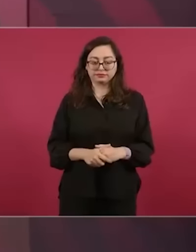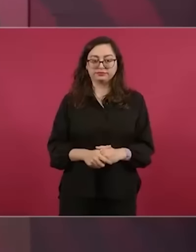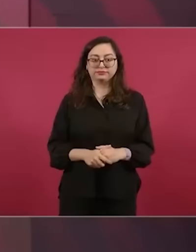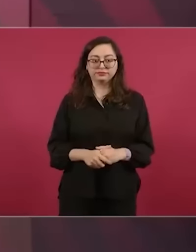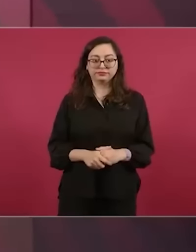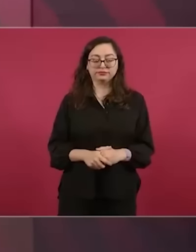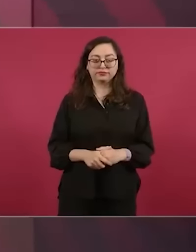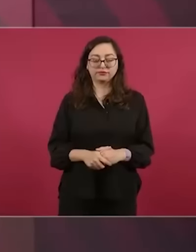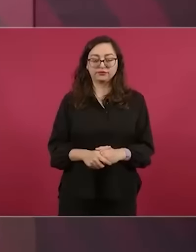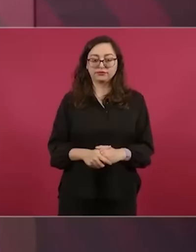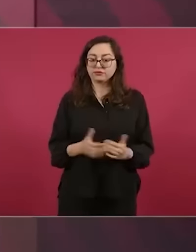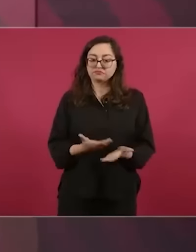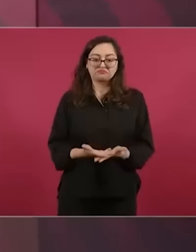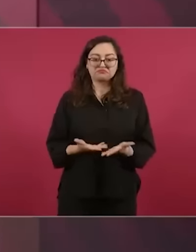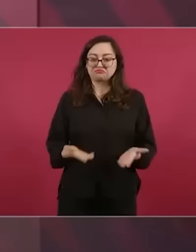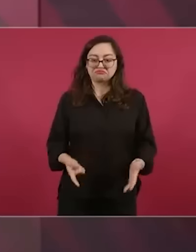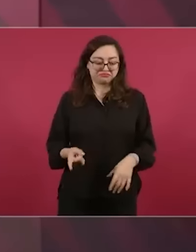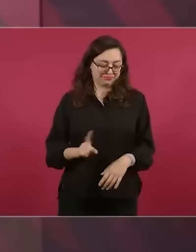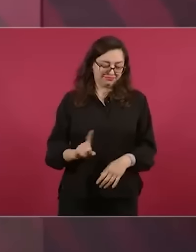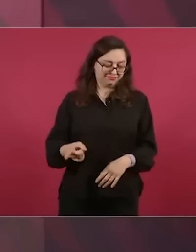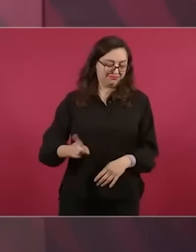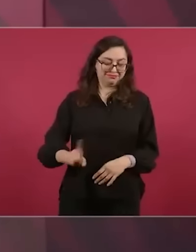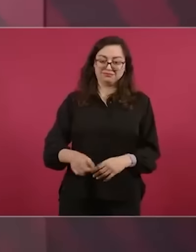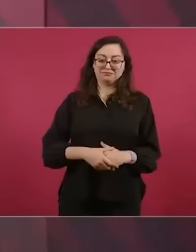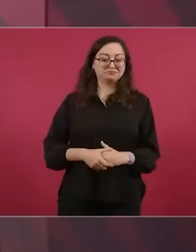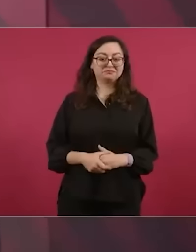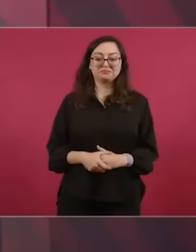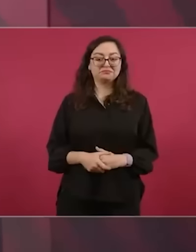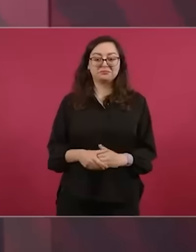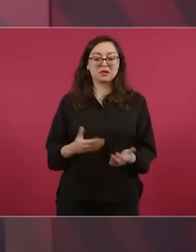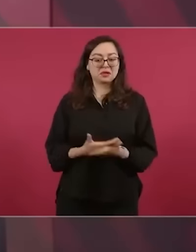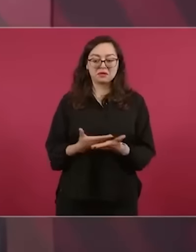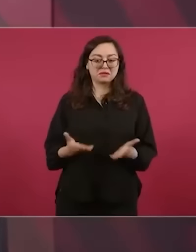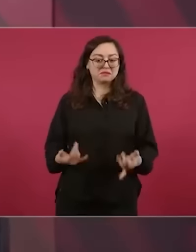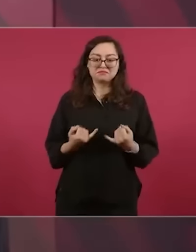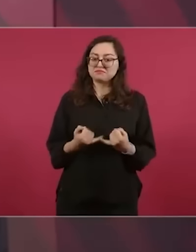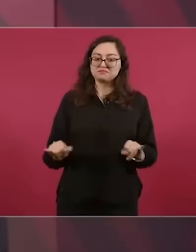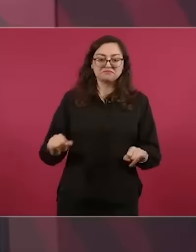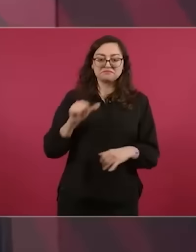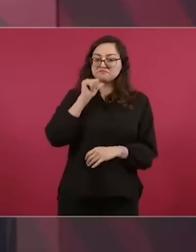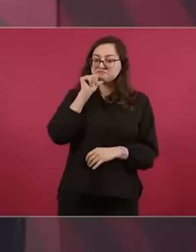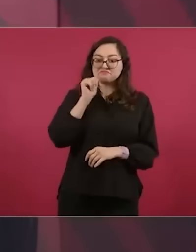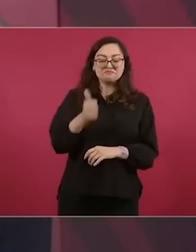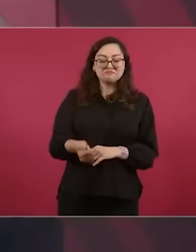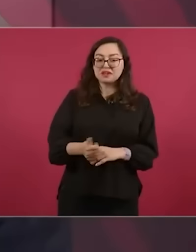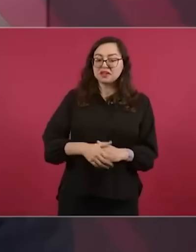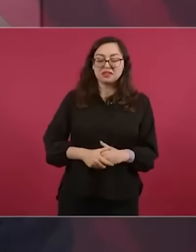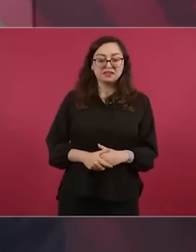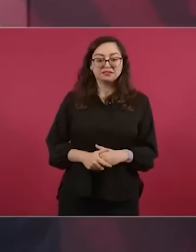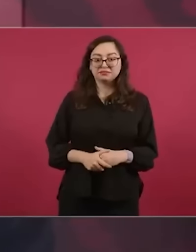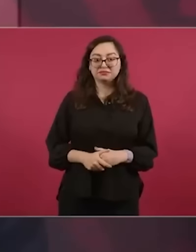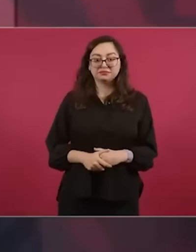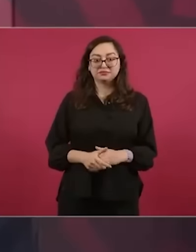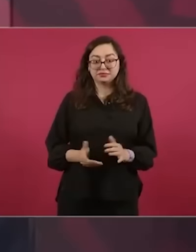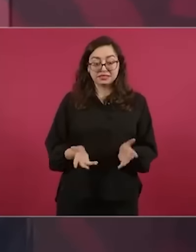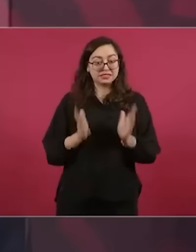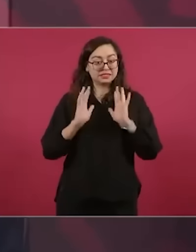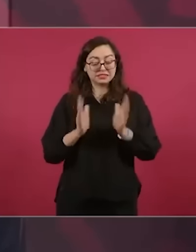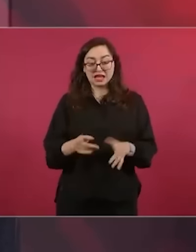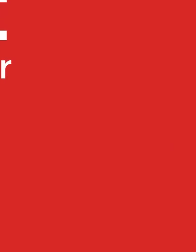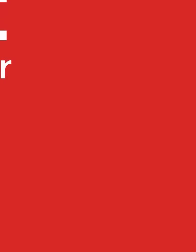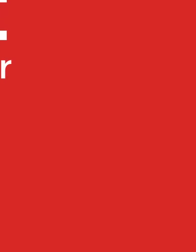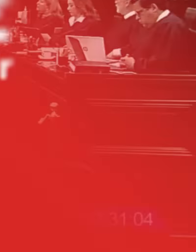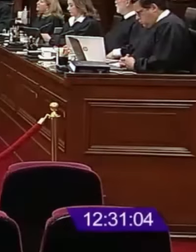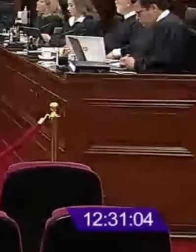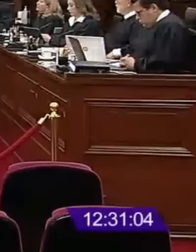Sí, pero ¿y ahora ya no? No, ya están empanizados completamente.